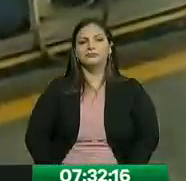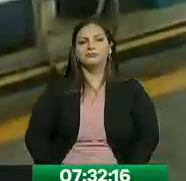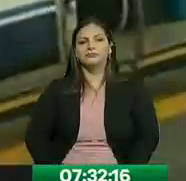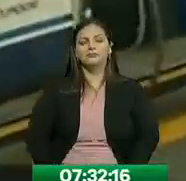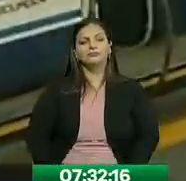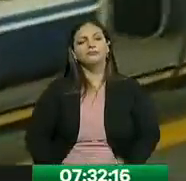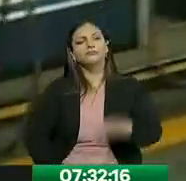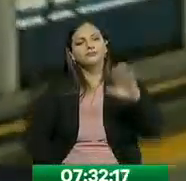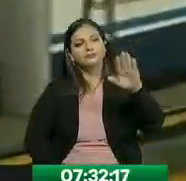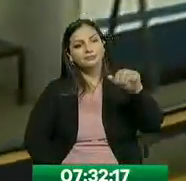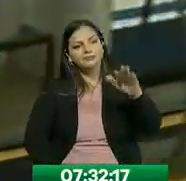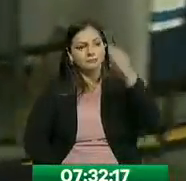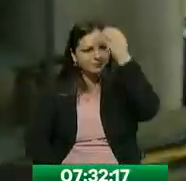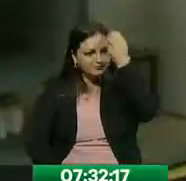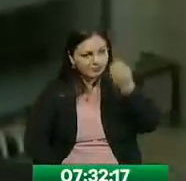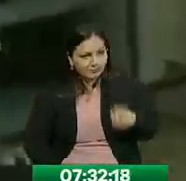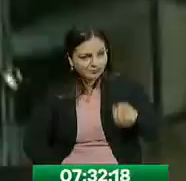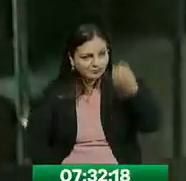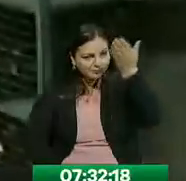Caballero, buenos días.